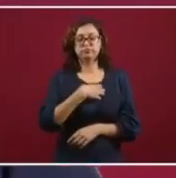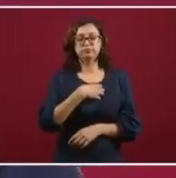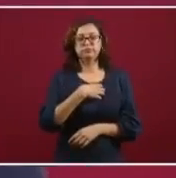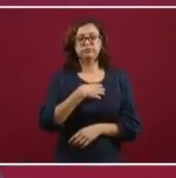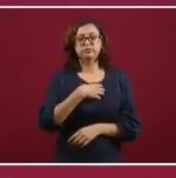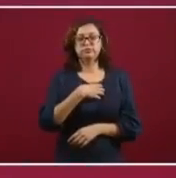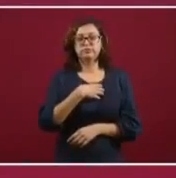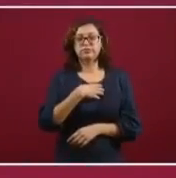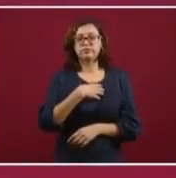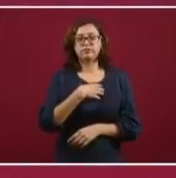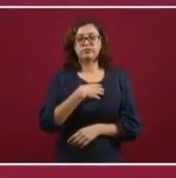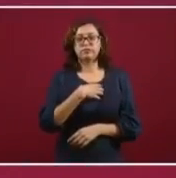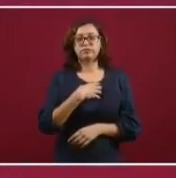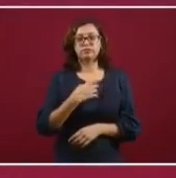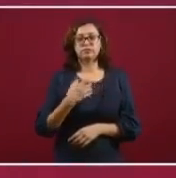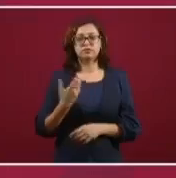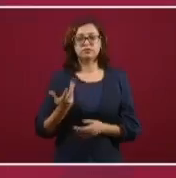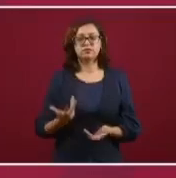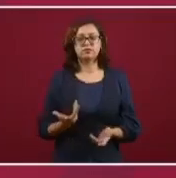están